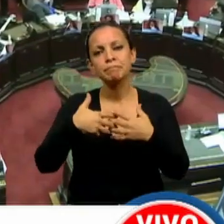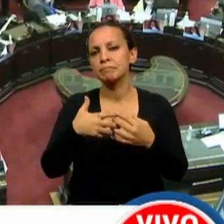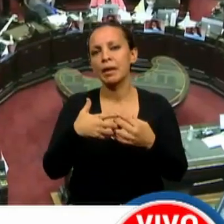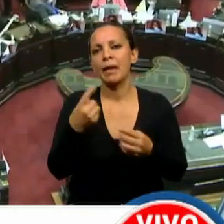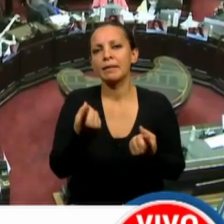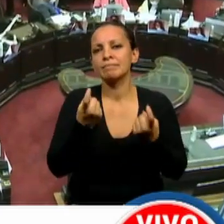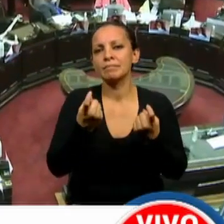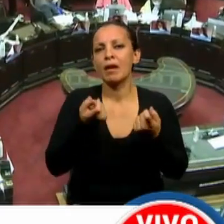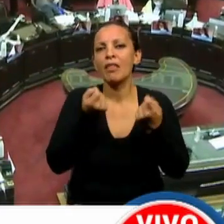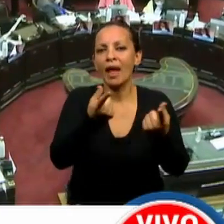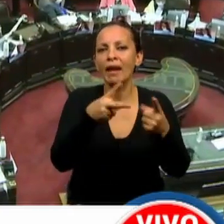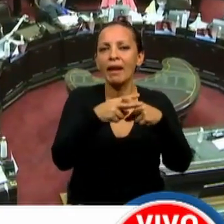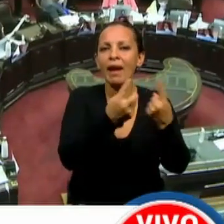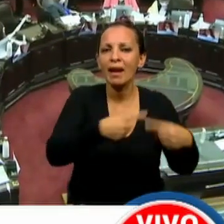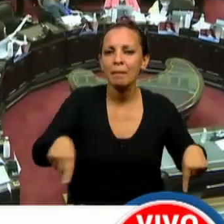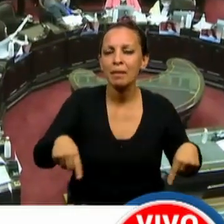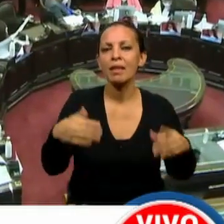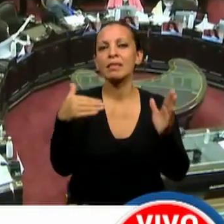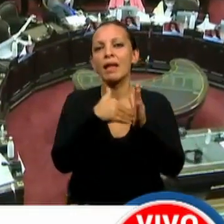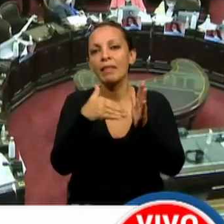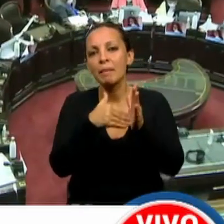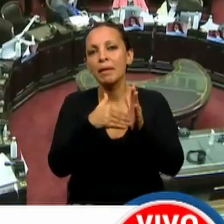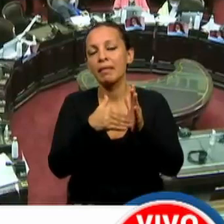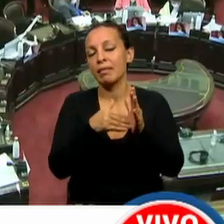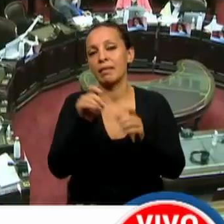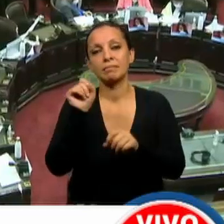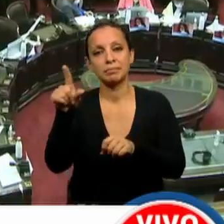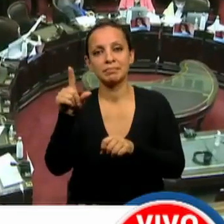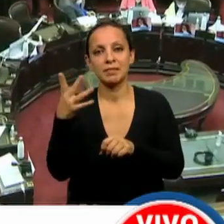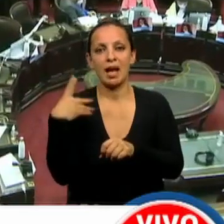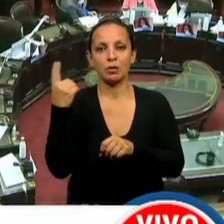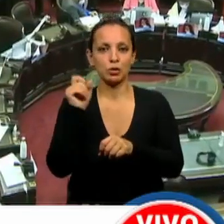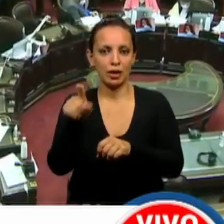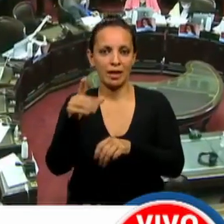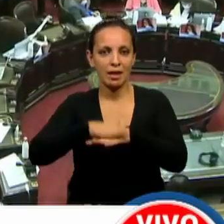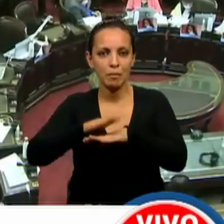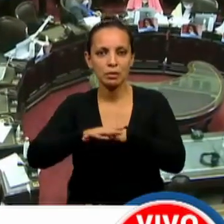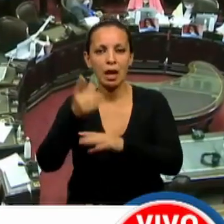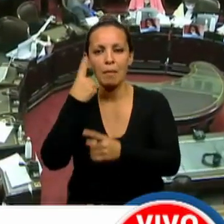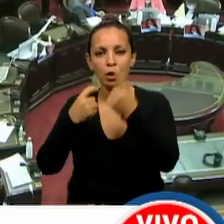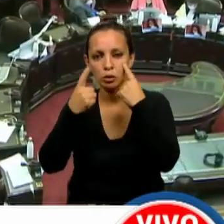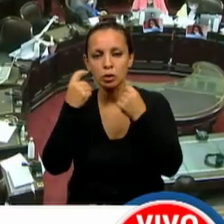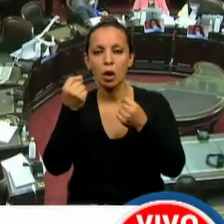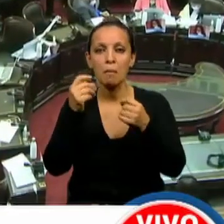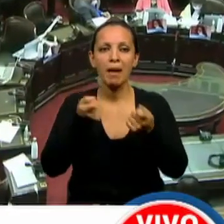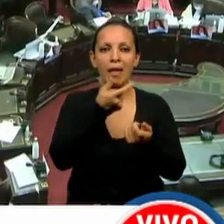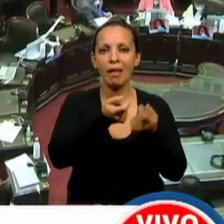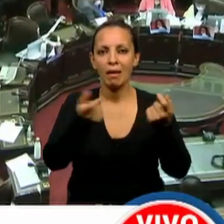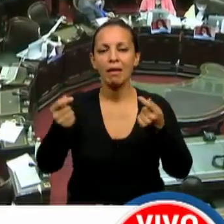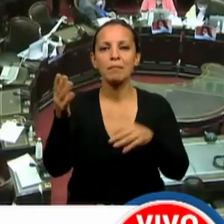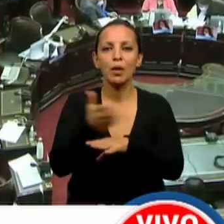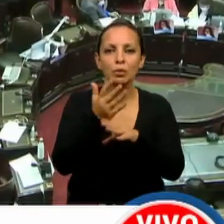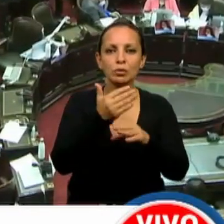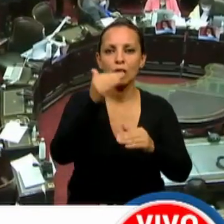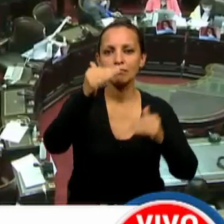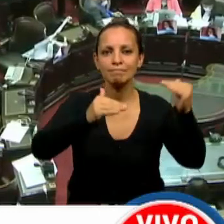otorguen las herramientas adecuadas a la autoridad de aplicación para equilibrar la producción, de manera